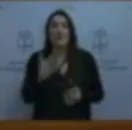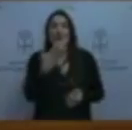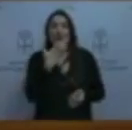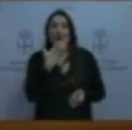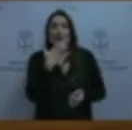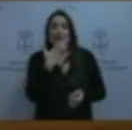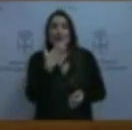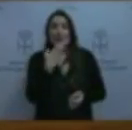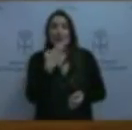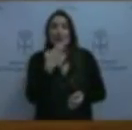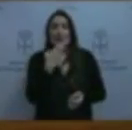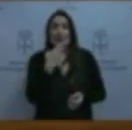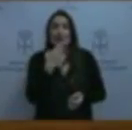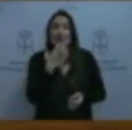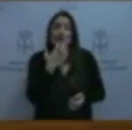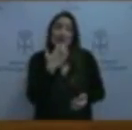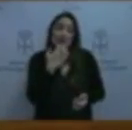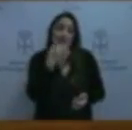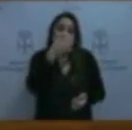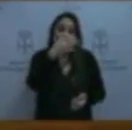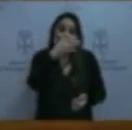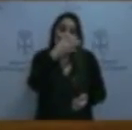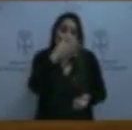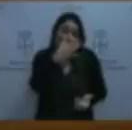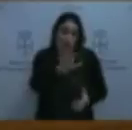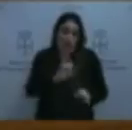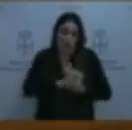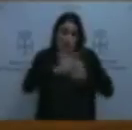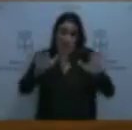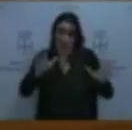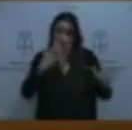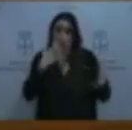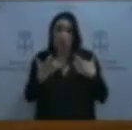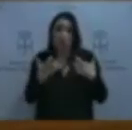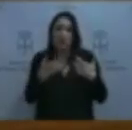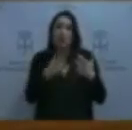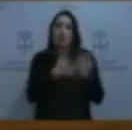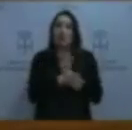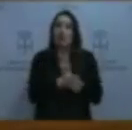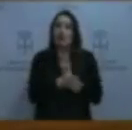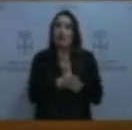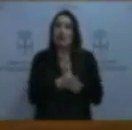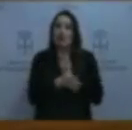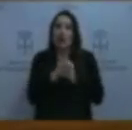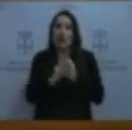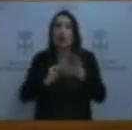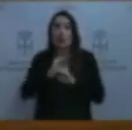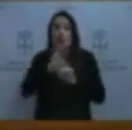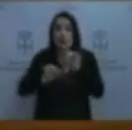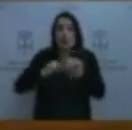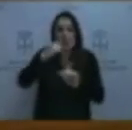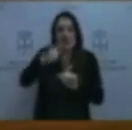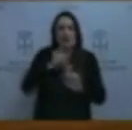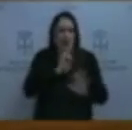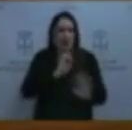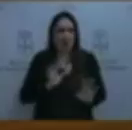que, si lo denuncian abiertamente, está en peligro la próxima subvención. Y esto es tremendo,